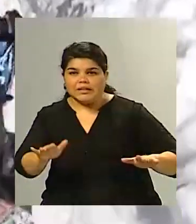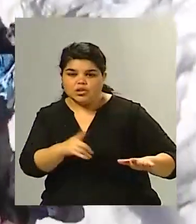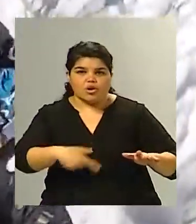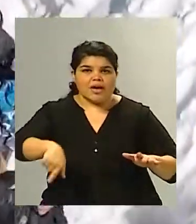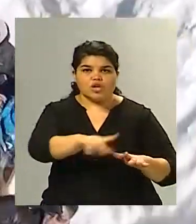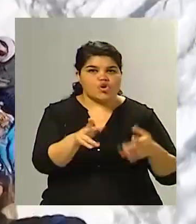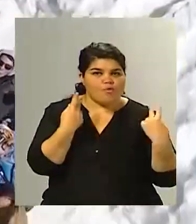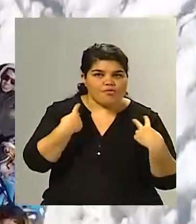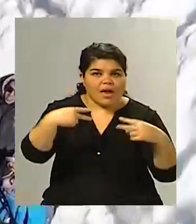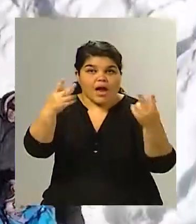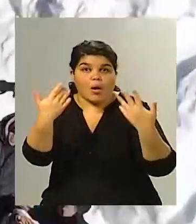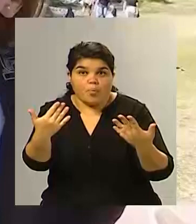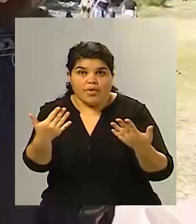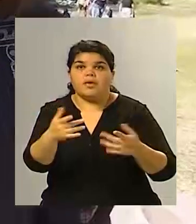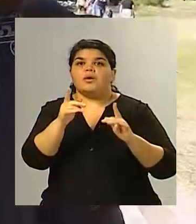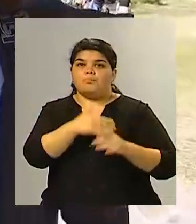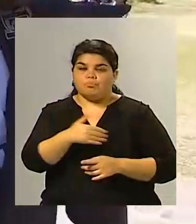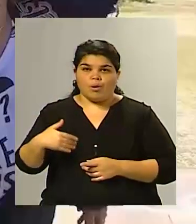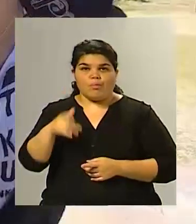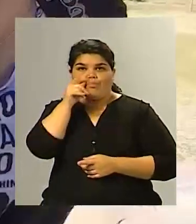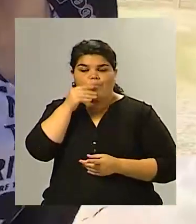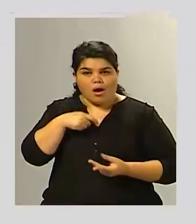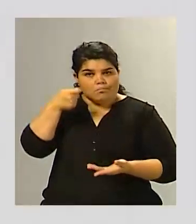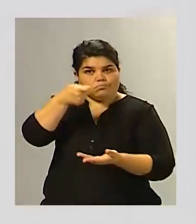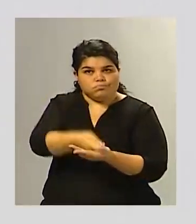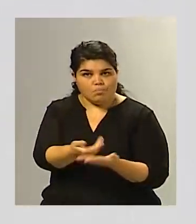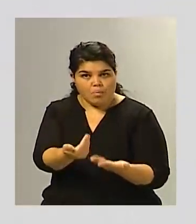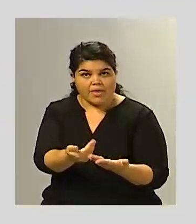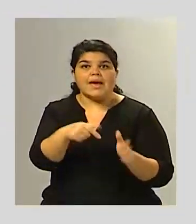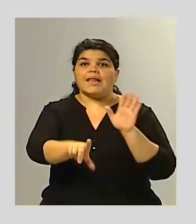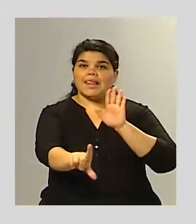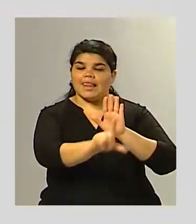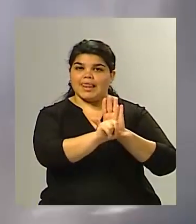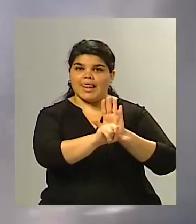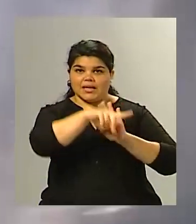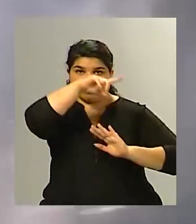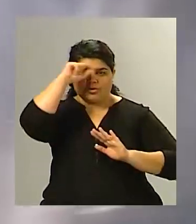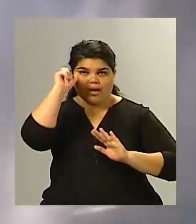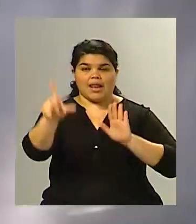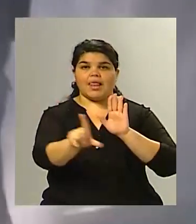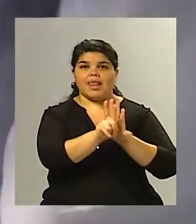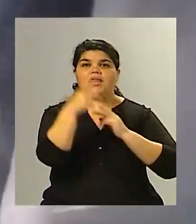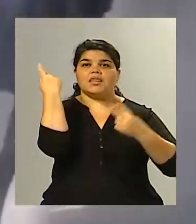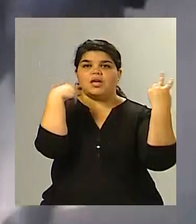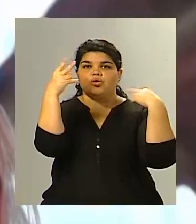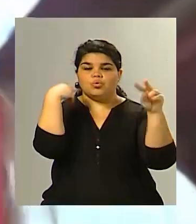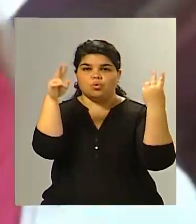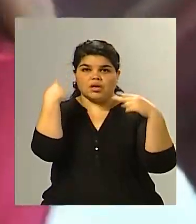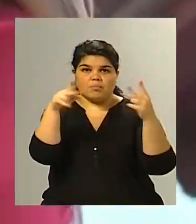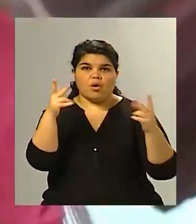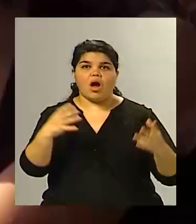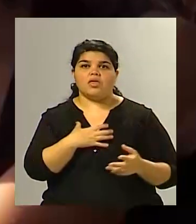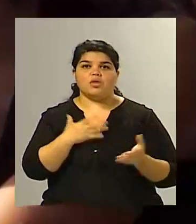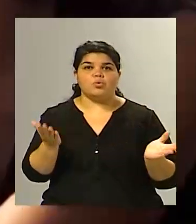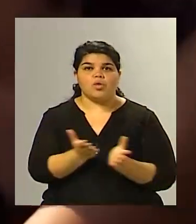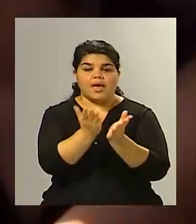y los padres sin el dinero invertido en el mismo, se estableció una ley nacional que es la Ley de Turismo Estudiantil, que las agencias